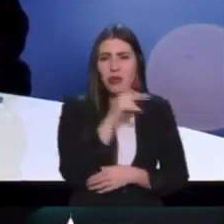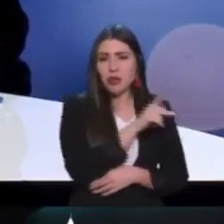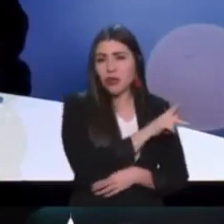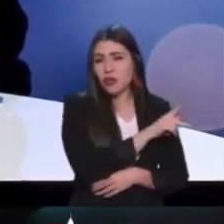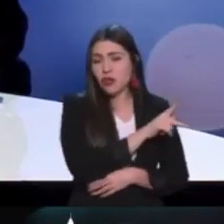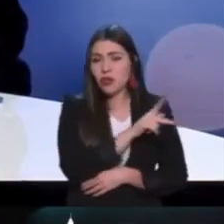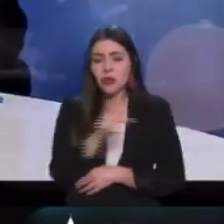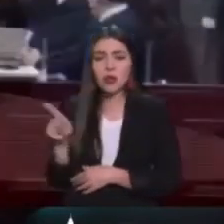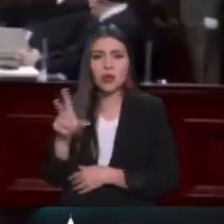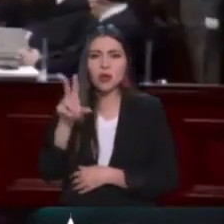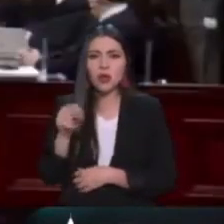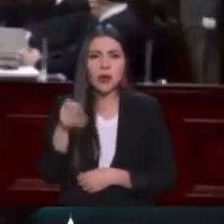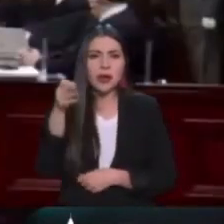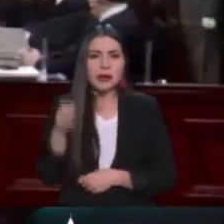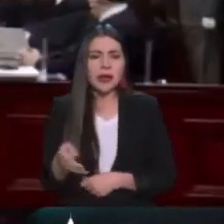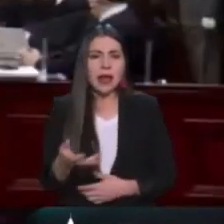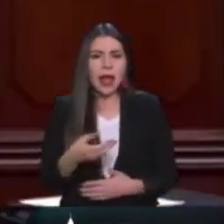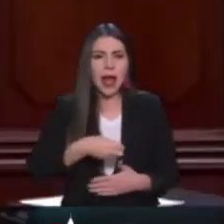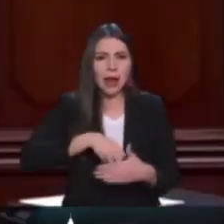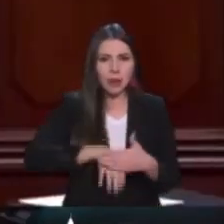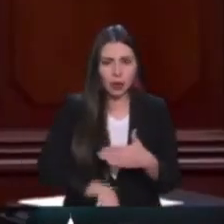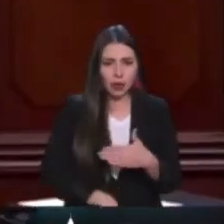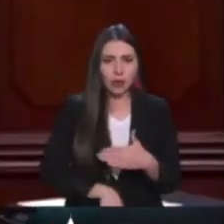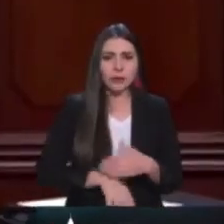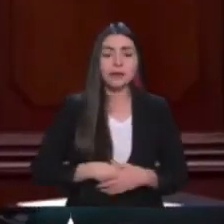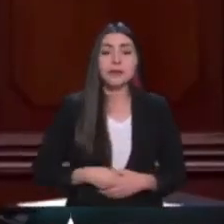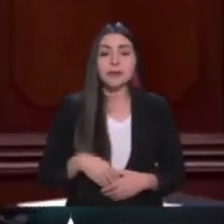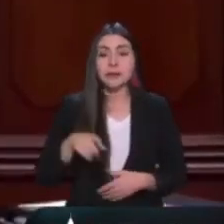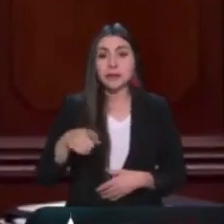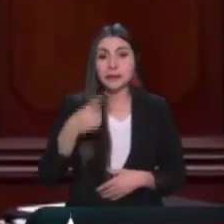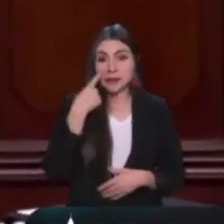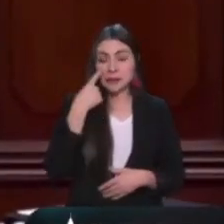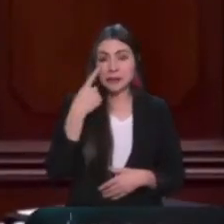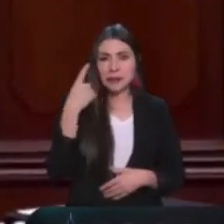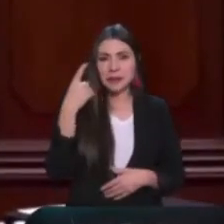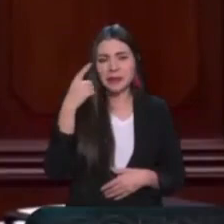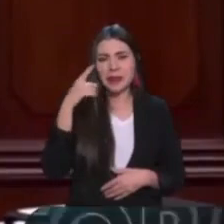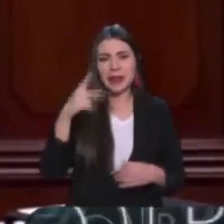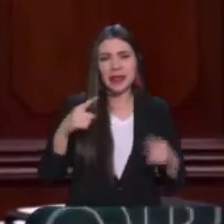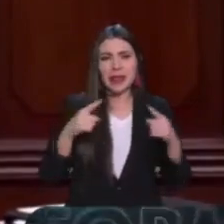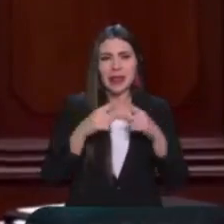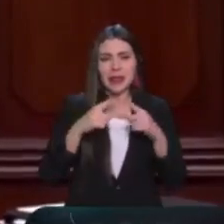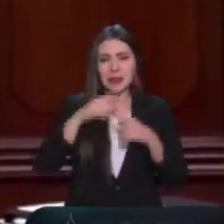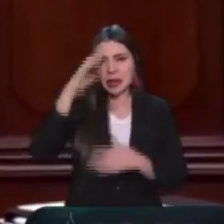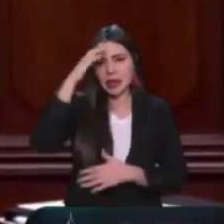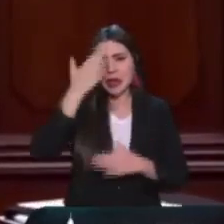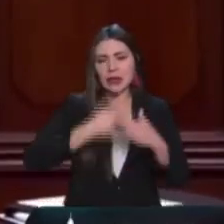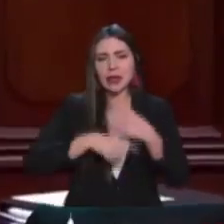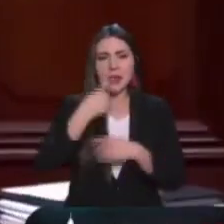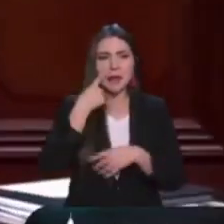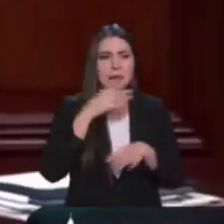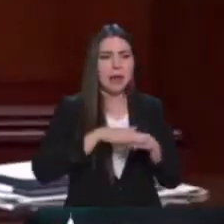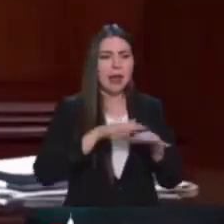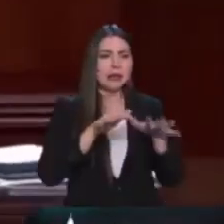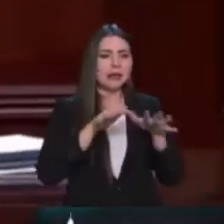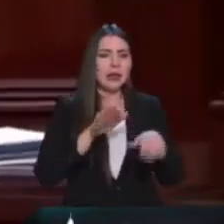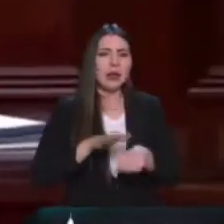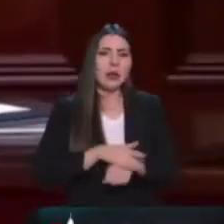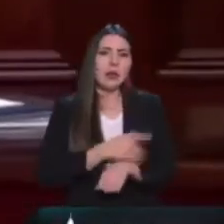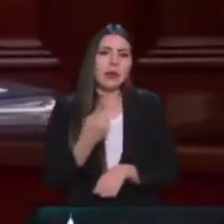aborto. Claro, la Iglesia Católica es más visible porque es la que tiene pues 1 millón, más bien, pues sí,